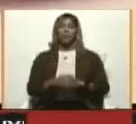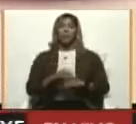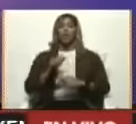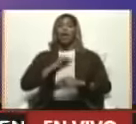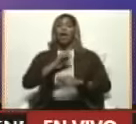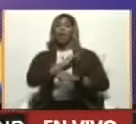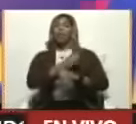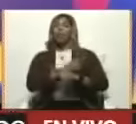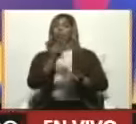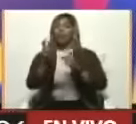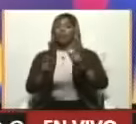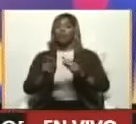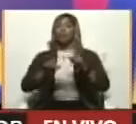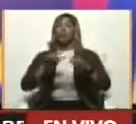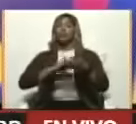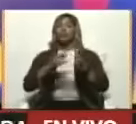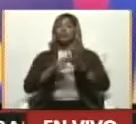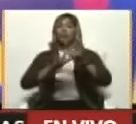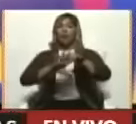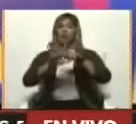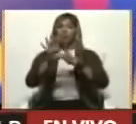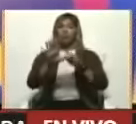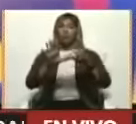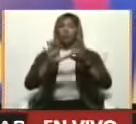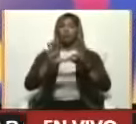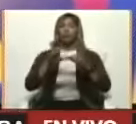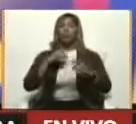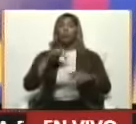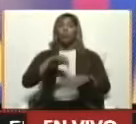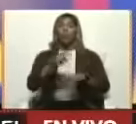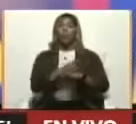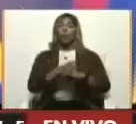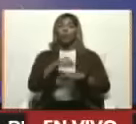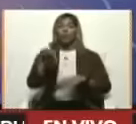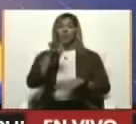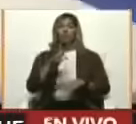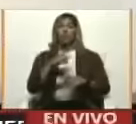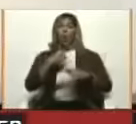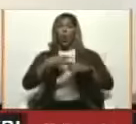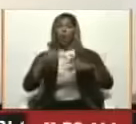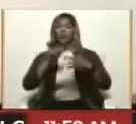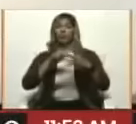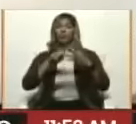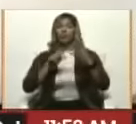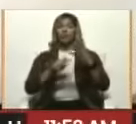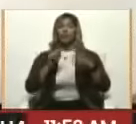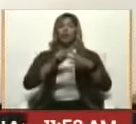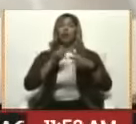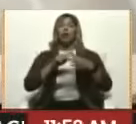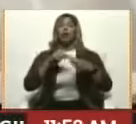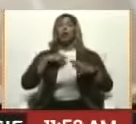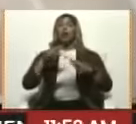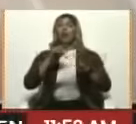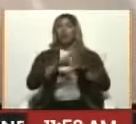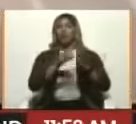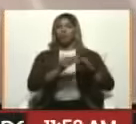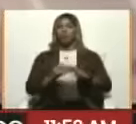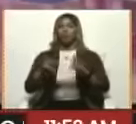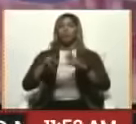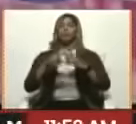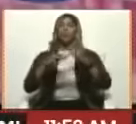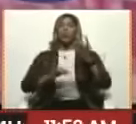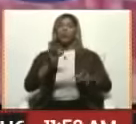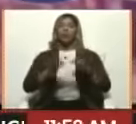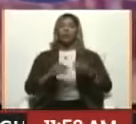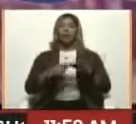ciudadano es uno de los 5 poderes que conforman el Estado venezolano. Los otros 4 son el ejecutivo, el legislativo, el